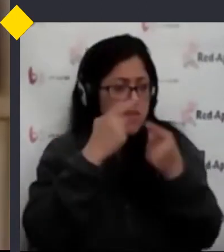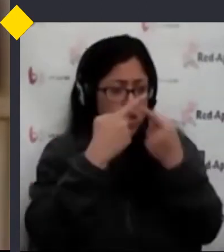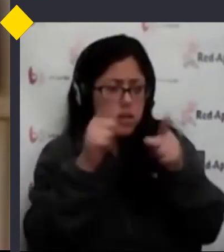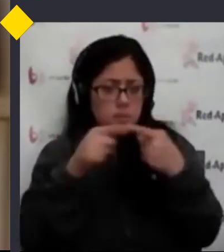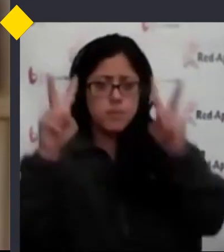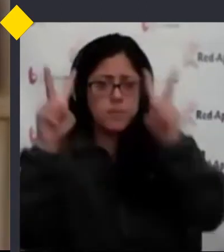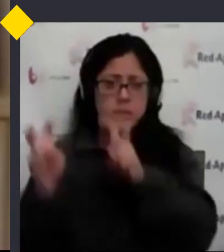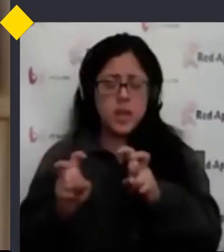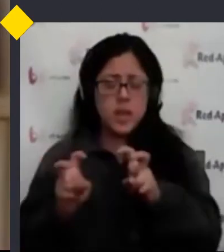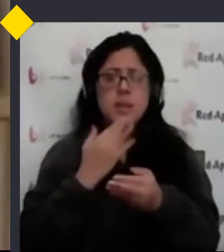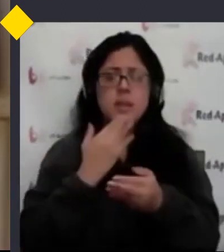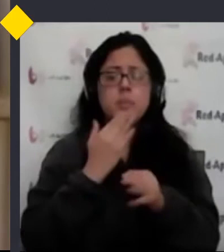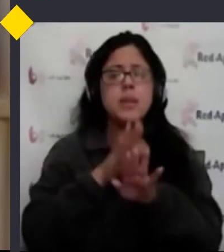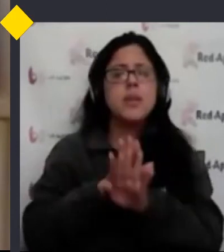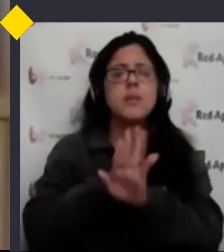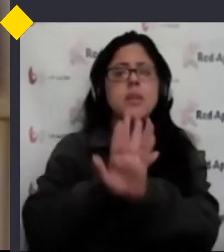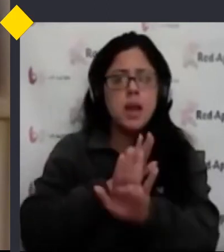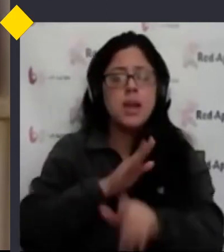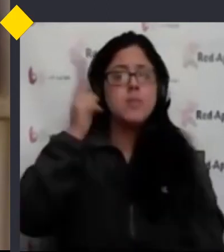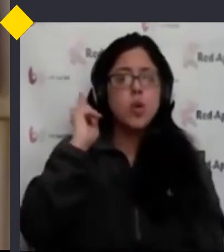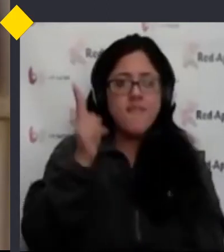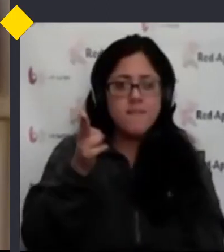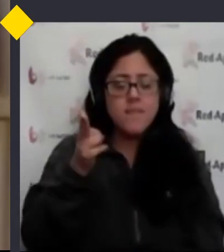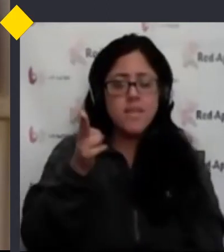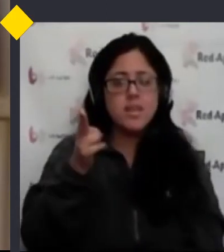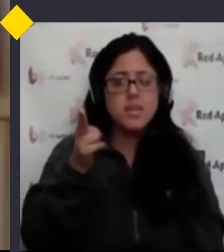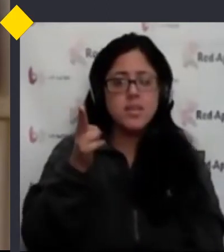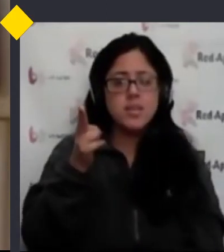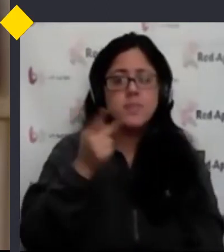El evitar y obviamente prohibir a través de esta entrevista